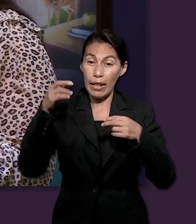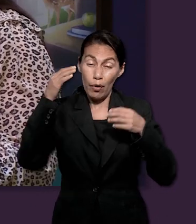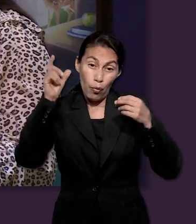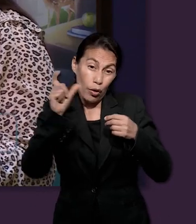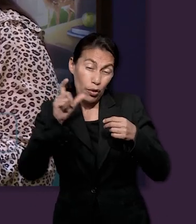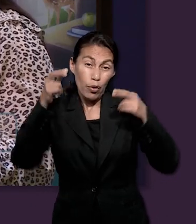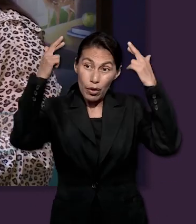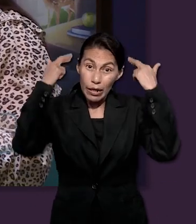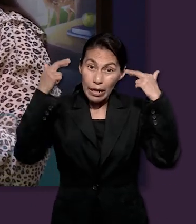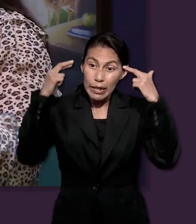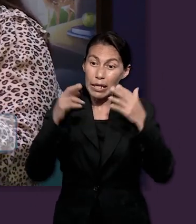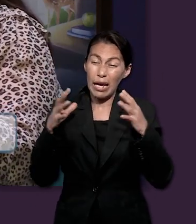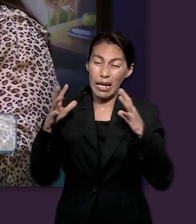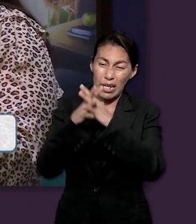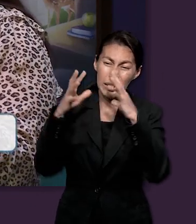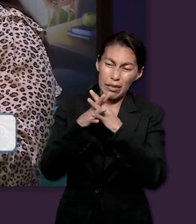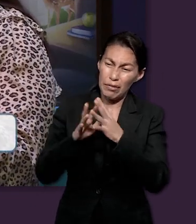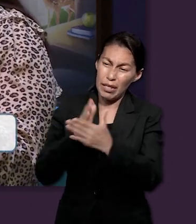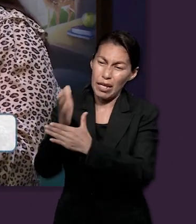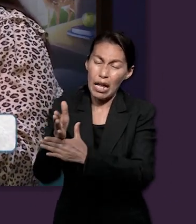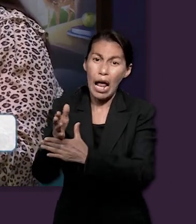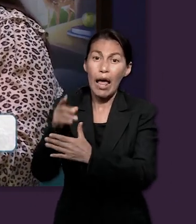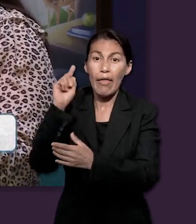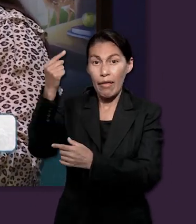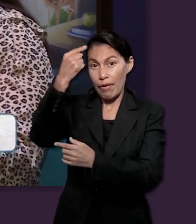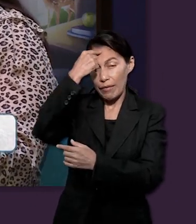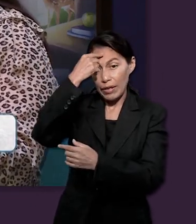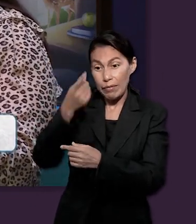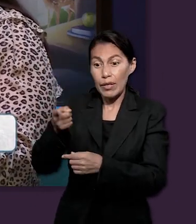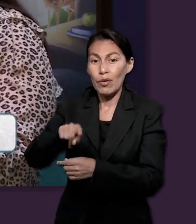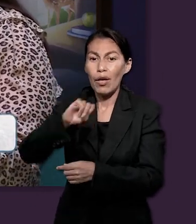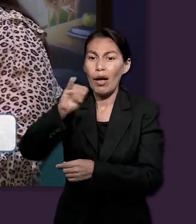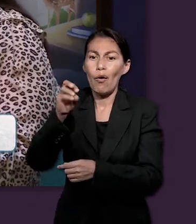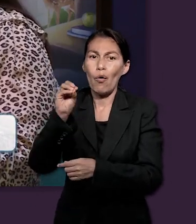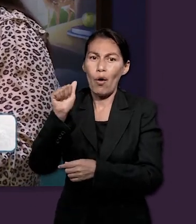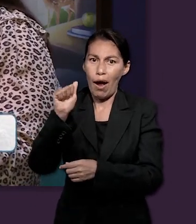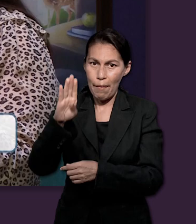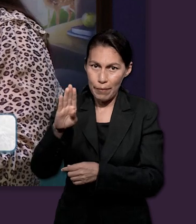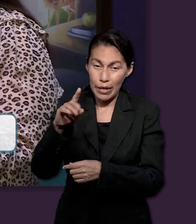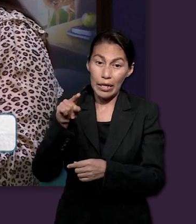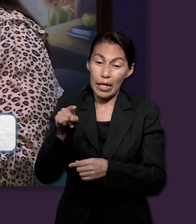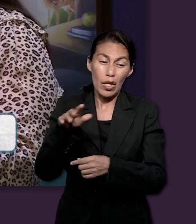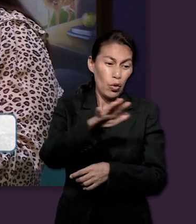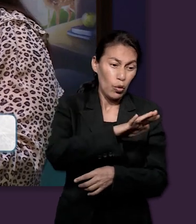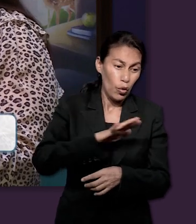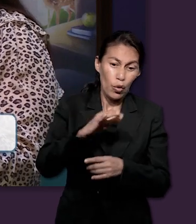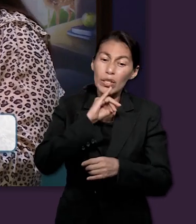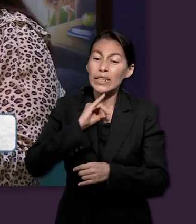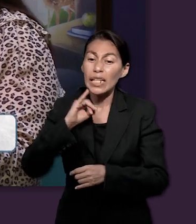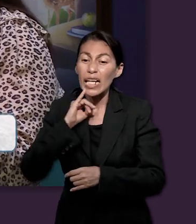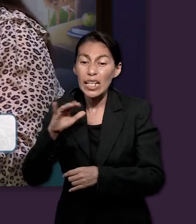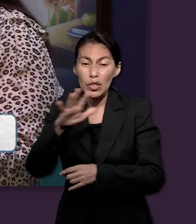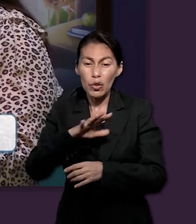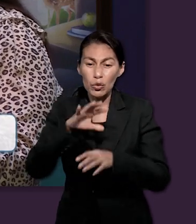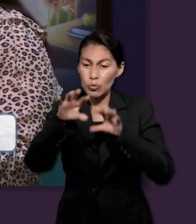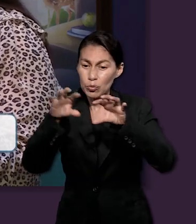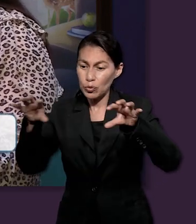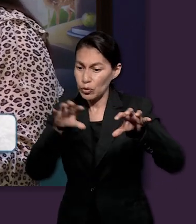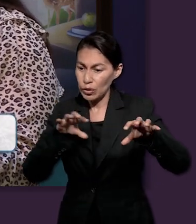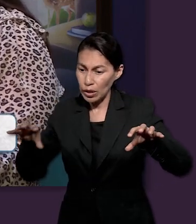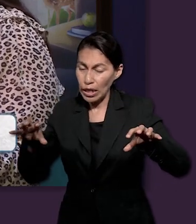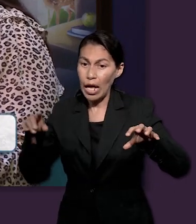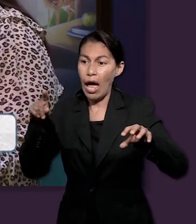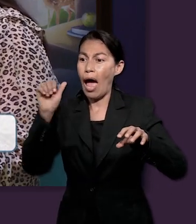los reyes a la guerra, que David envió a Joab y con él a sus siervos y a todo Israel y destruyeron a los amonitas y sitiaron a